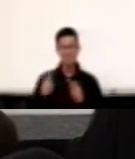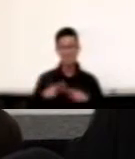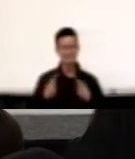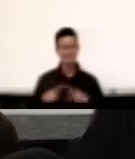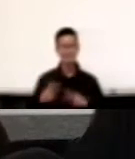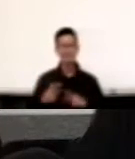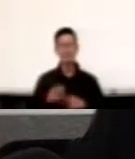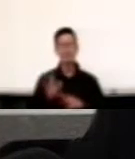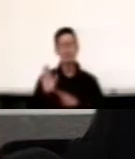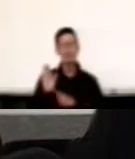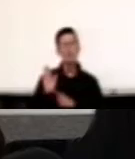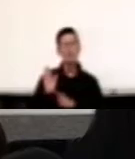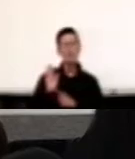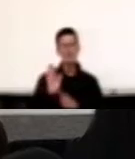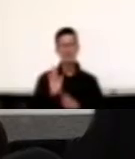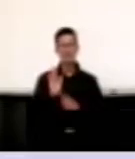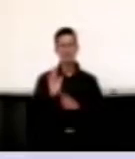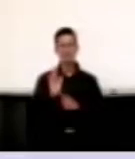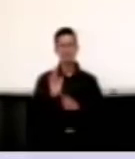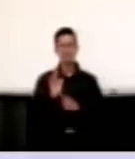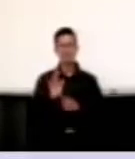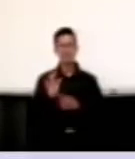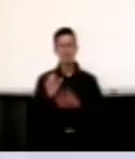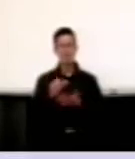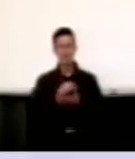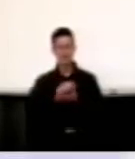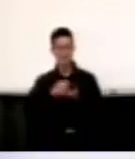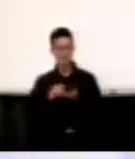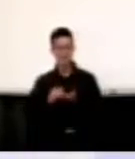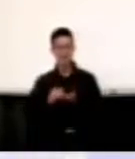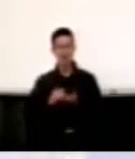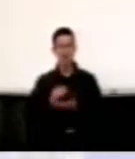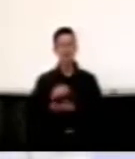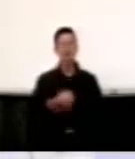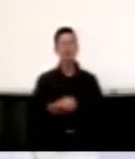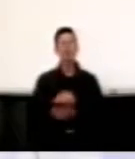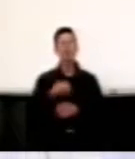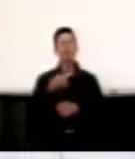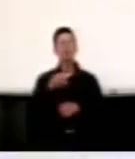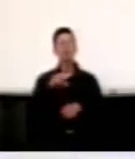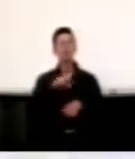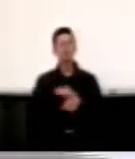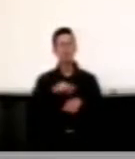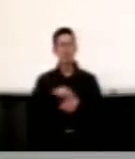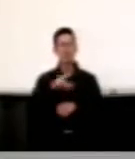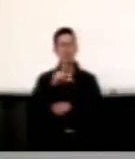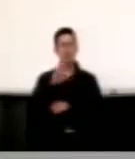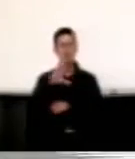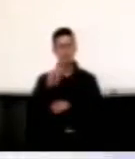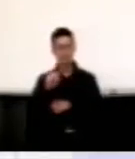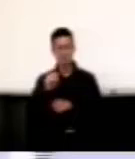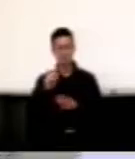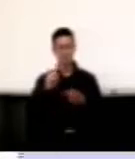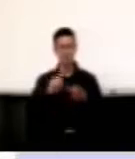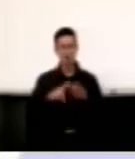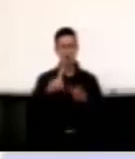la obra, quienes son el doctor Oniel Francisco Díaz Jiménez y el doctor Luis Eduardo León Ganatius.